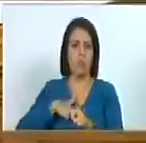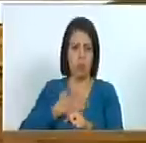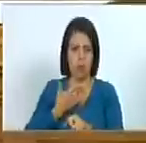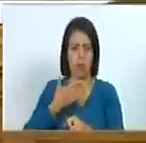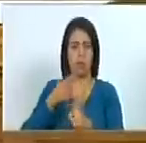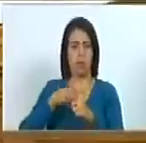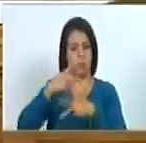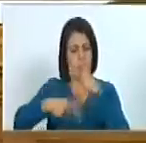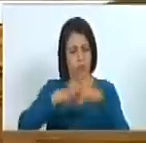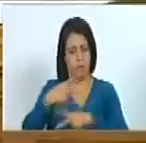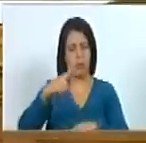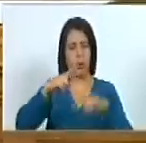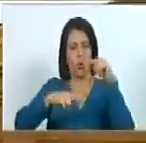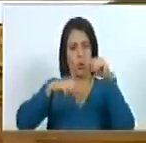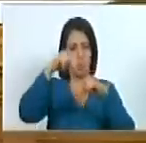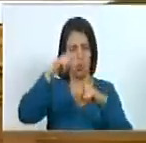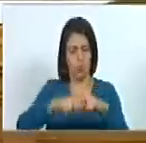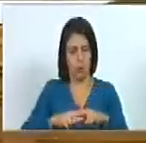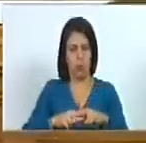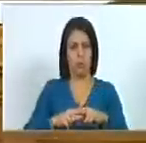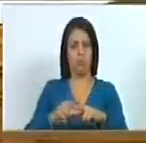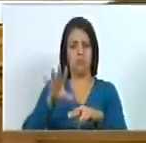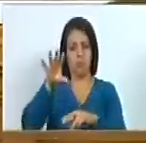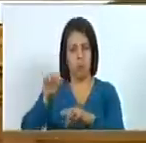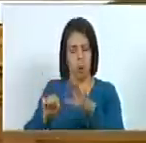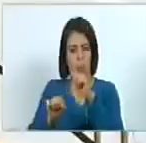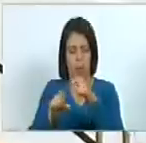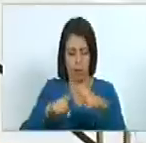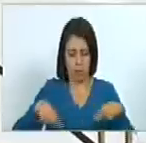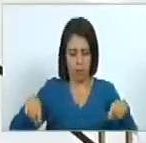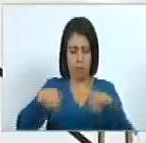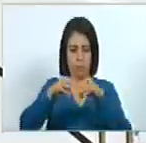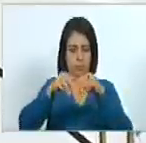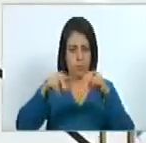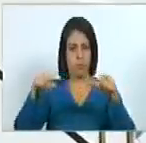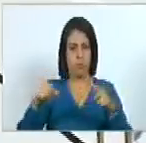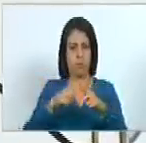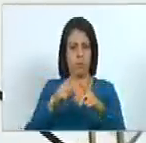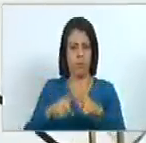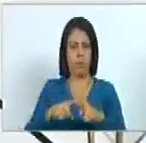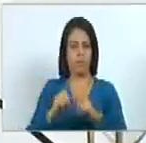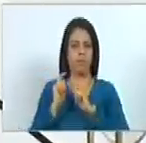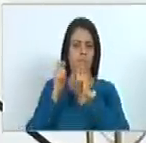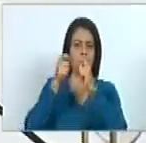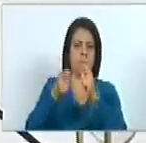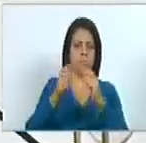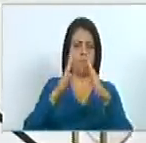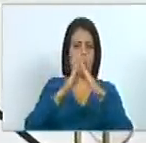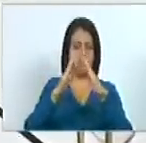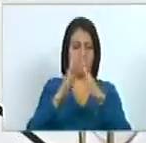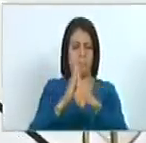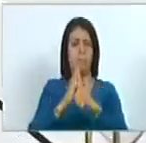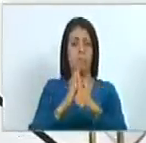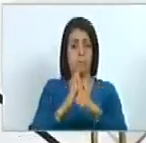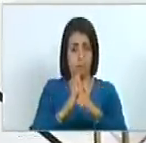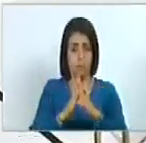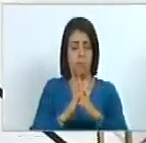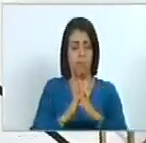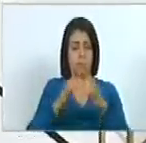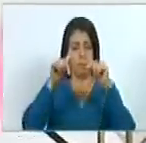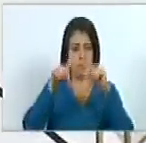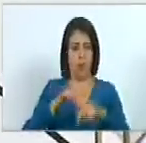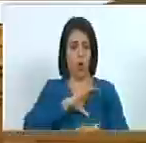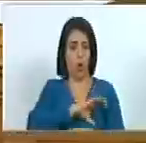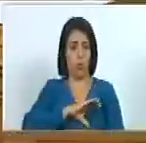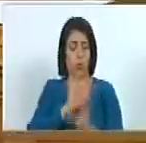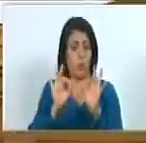al proceso de construcción, de adquisición de terrenos y de adjudicación de vivienda. Pongámonos, hoy estoy nombrando una